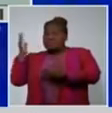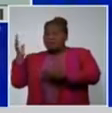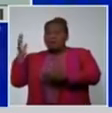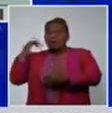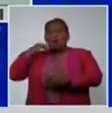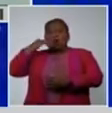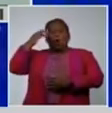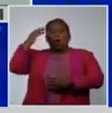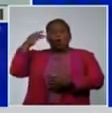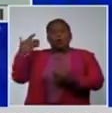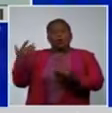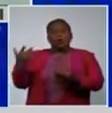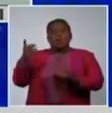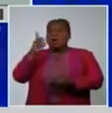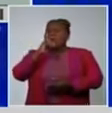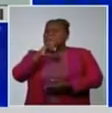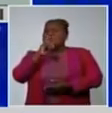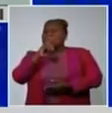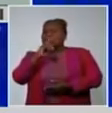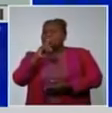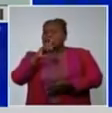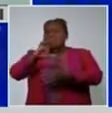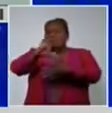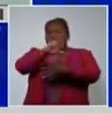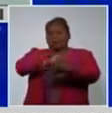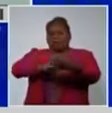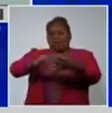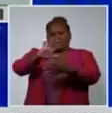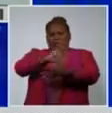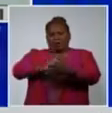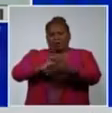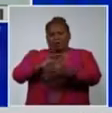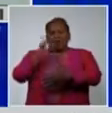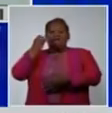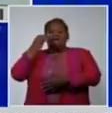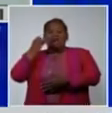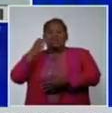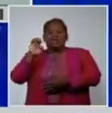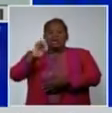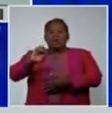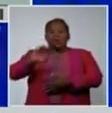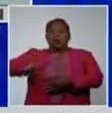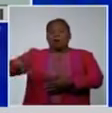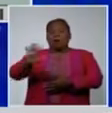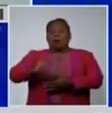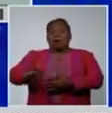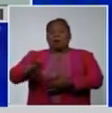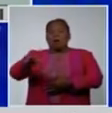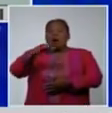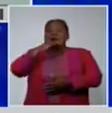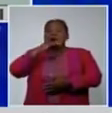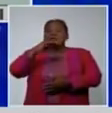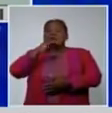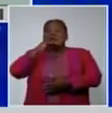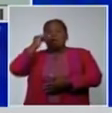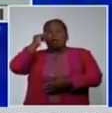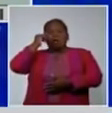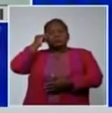parte marina rural la marca verde europa azul el sudeste asiático